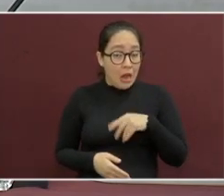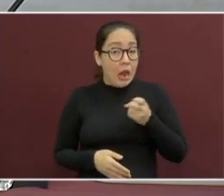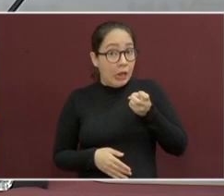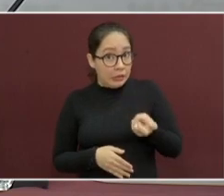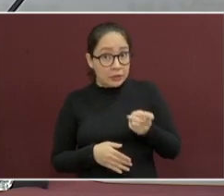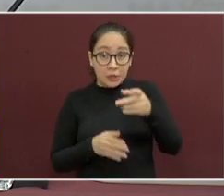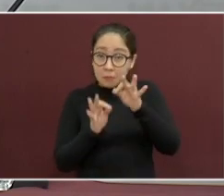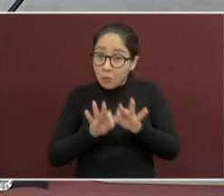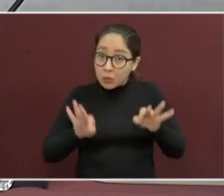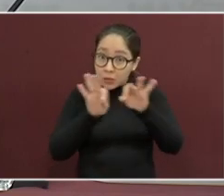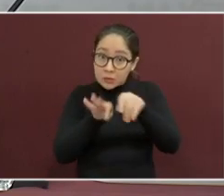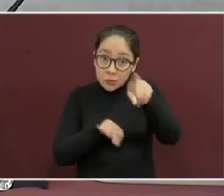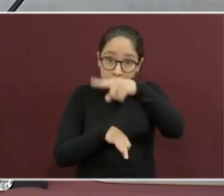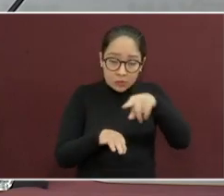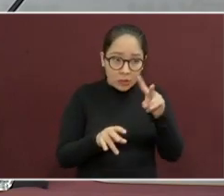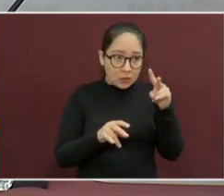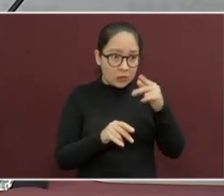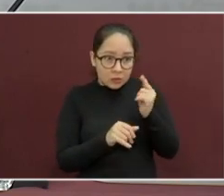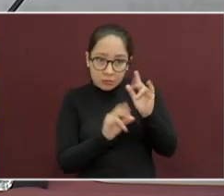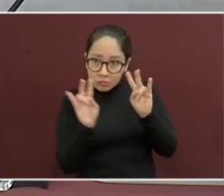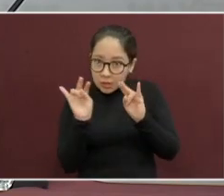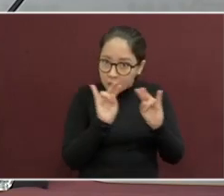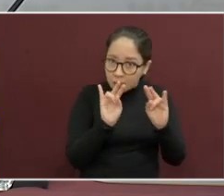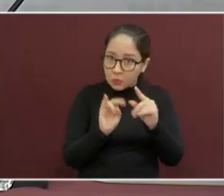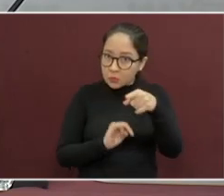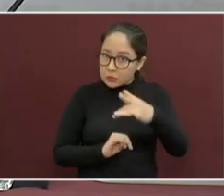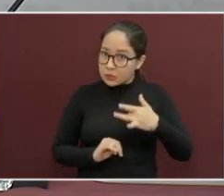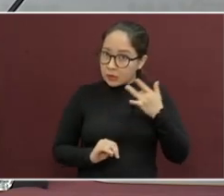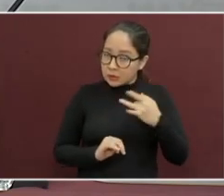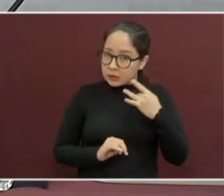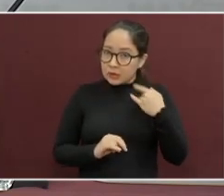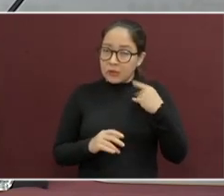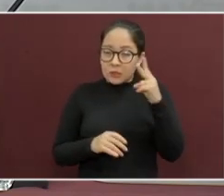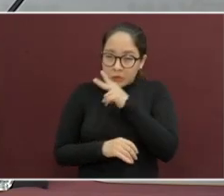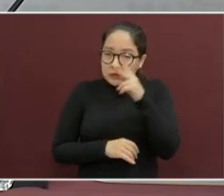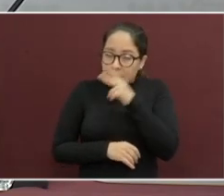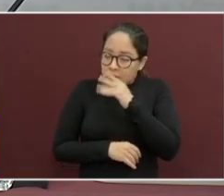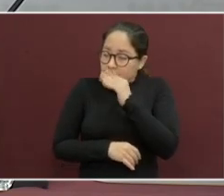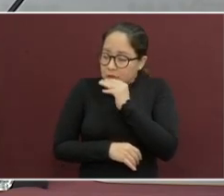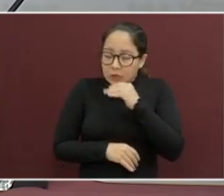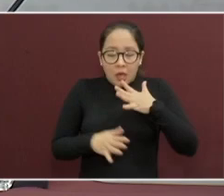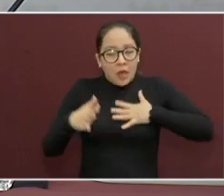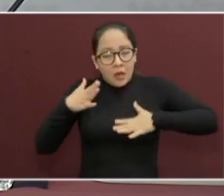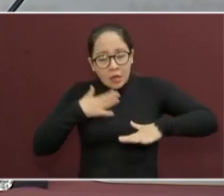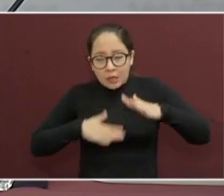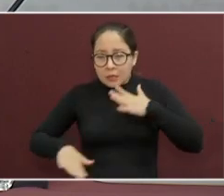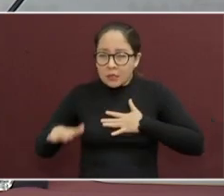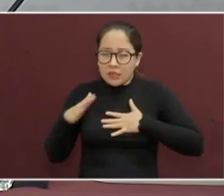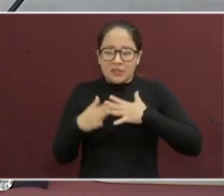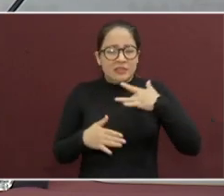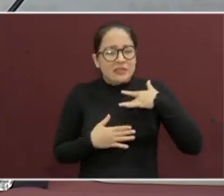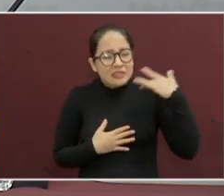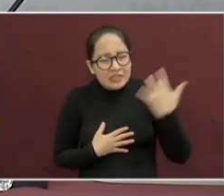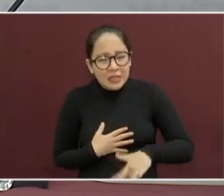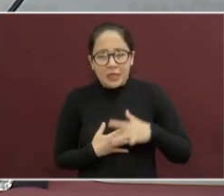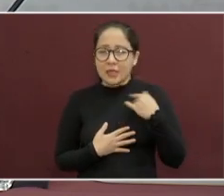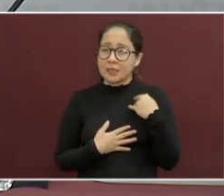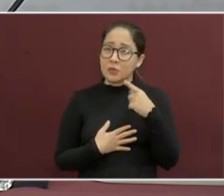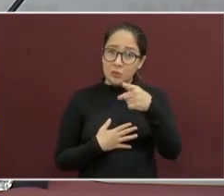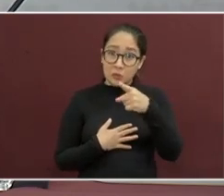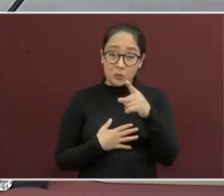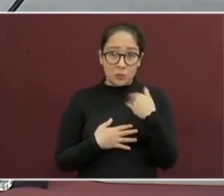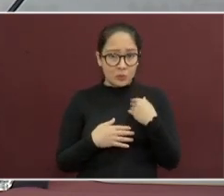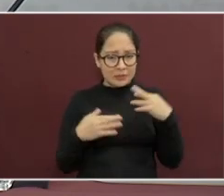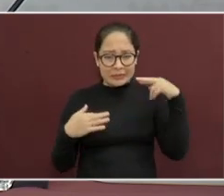presenta dificultad para respirar se siente muy cansado o presión en el pecho no dude es importante acudir a